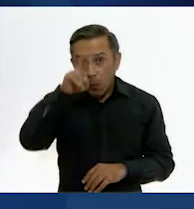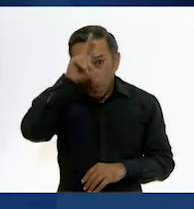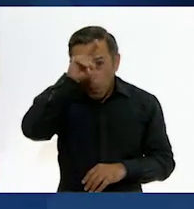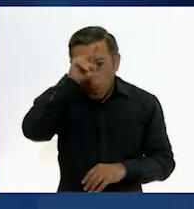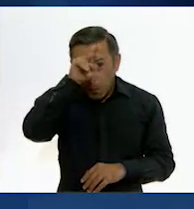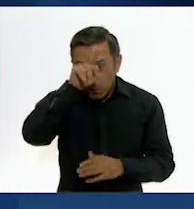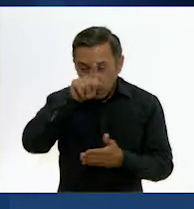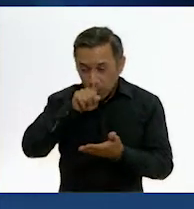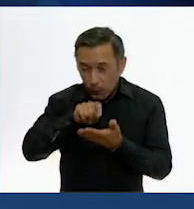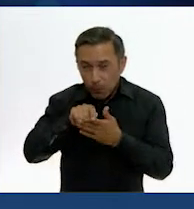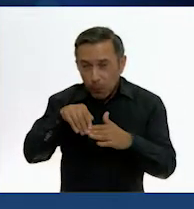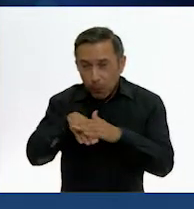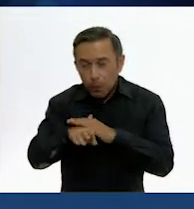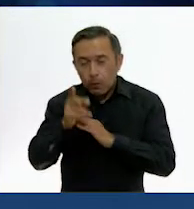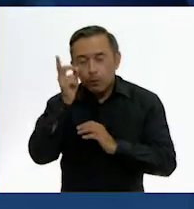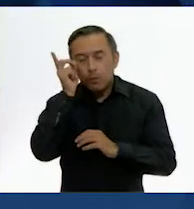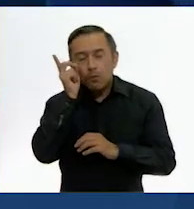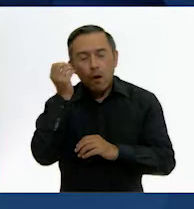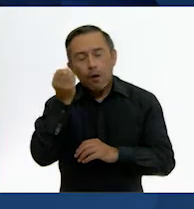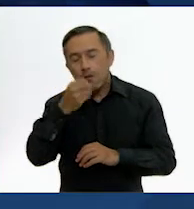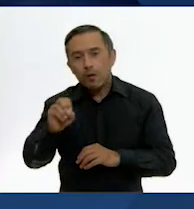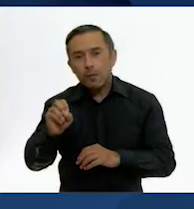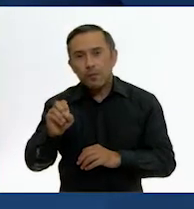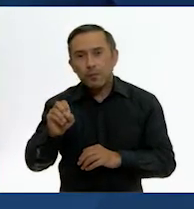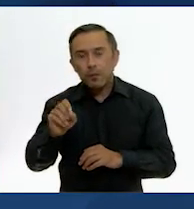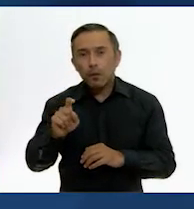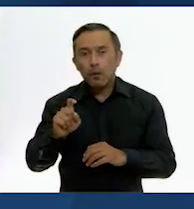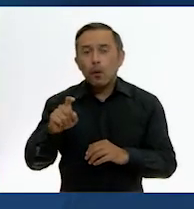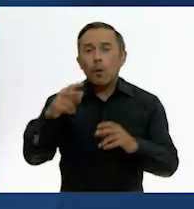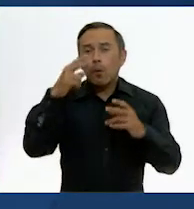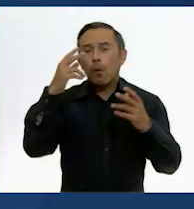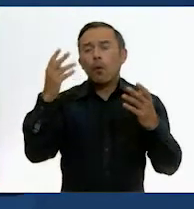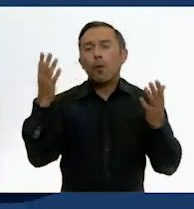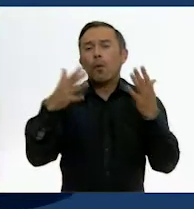sabes que meditaciones rumí a la tierra en el otoño